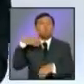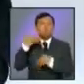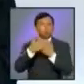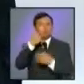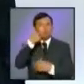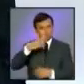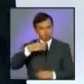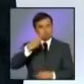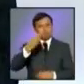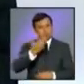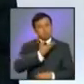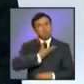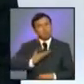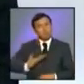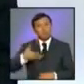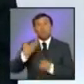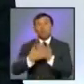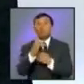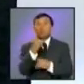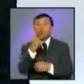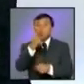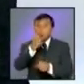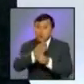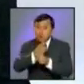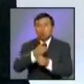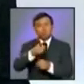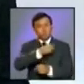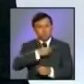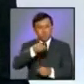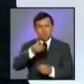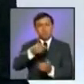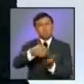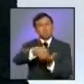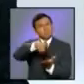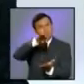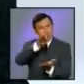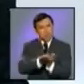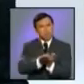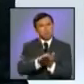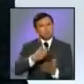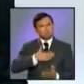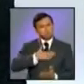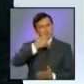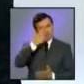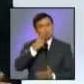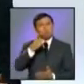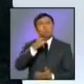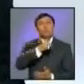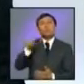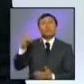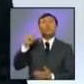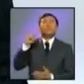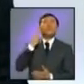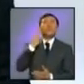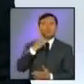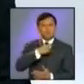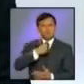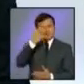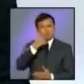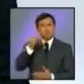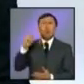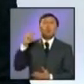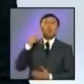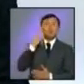valores y el pri dice que la gente sufre porque no tiene dinero pues claro si toda su vida